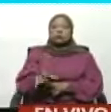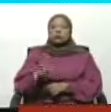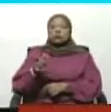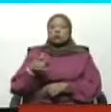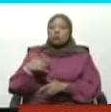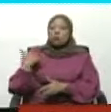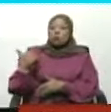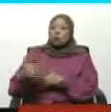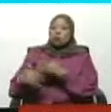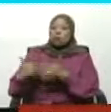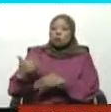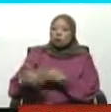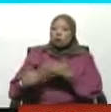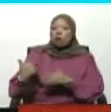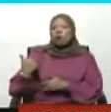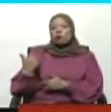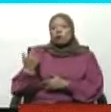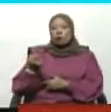hizo ahí.